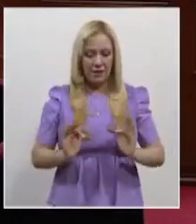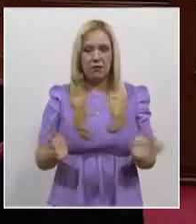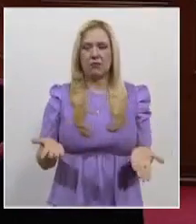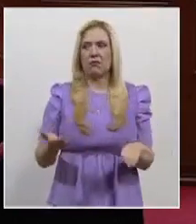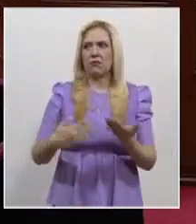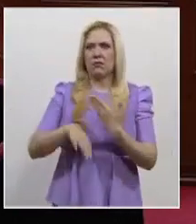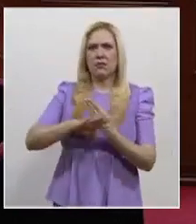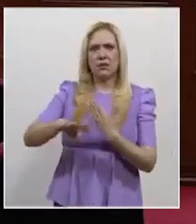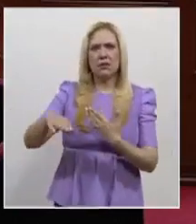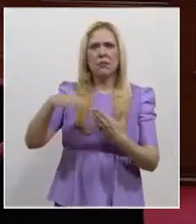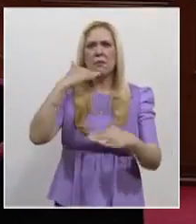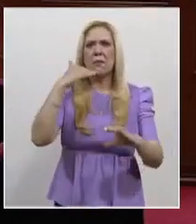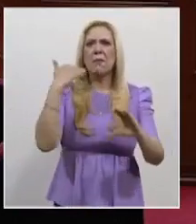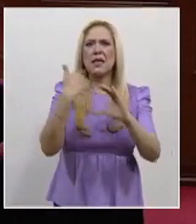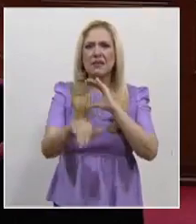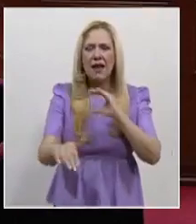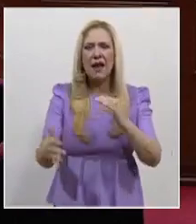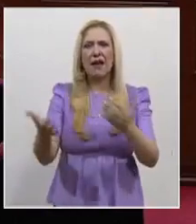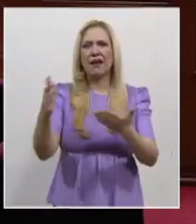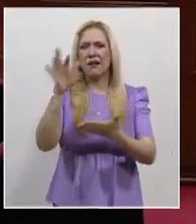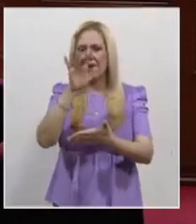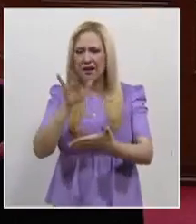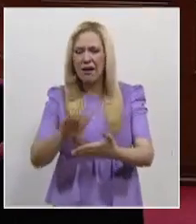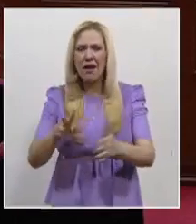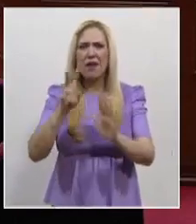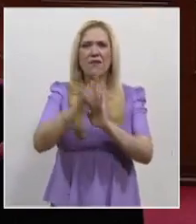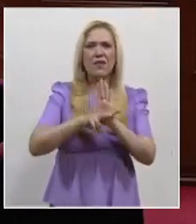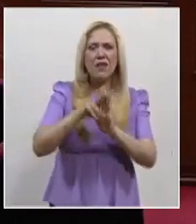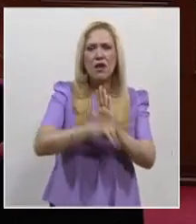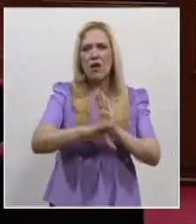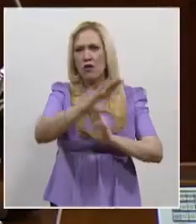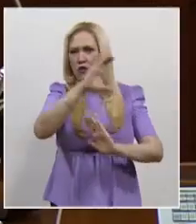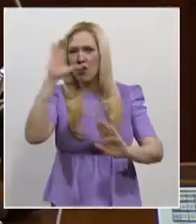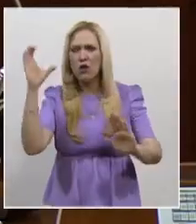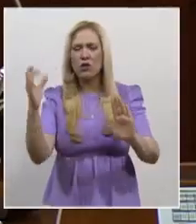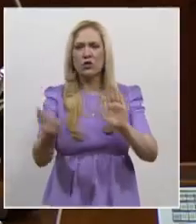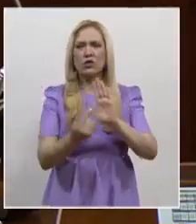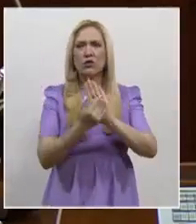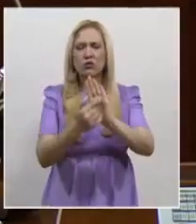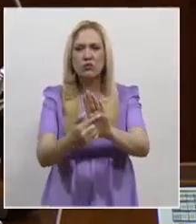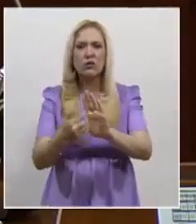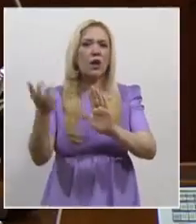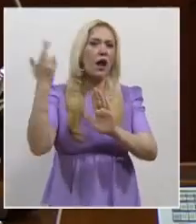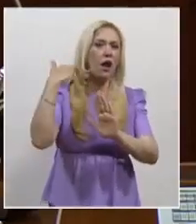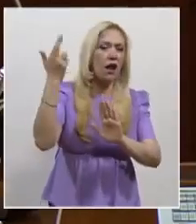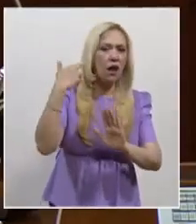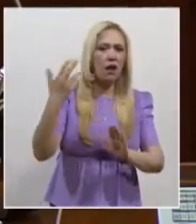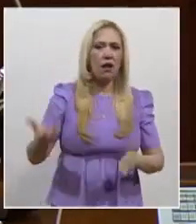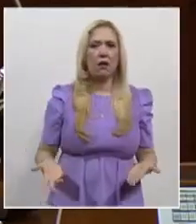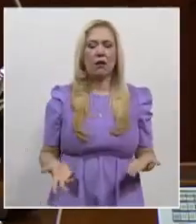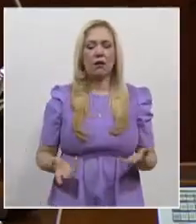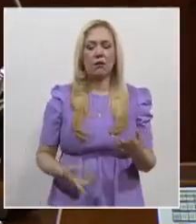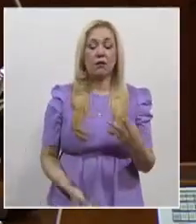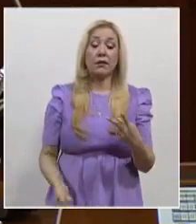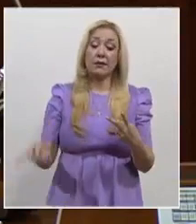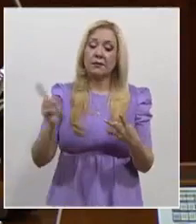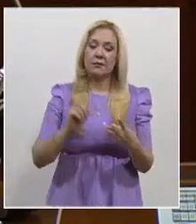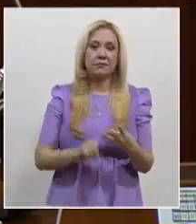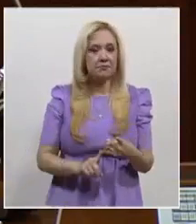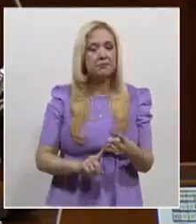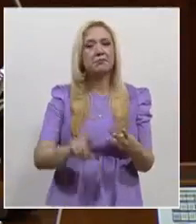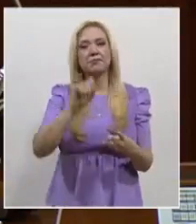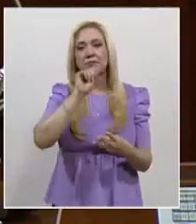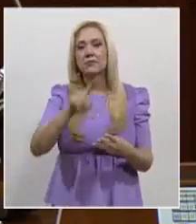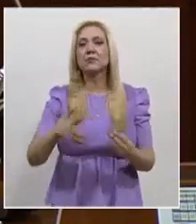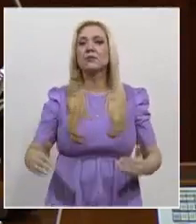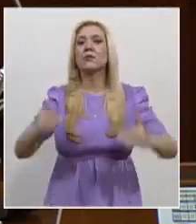con mensajes de texto, videos, fotografías o impresiones gráficas o sonoras. En un tercer asunto, el